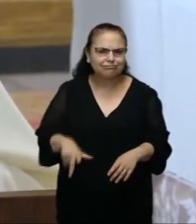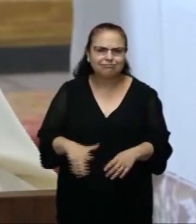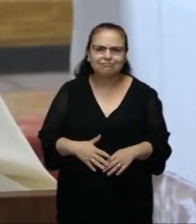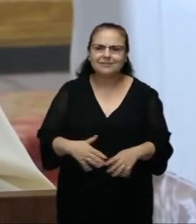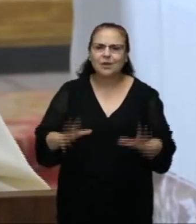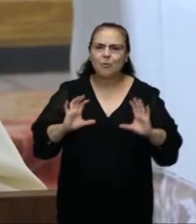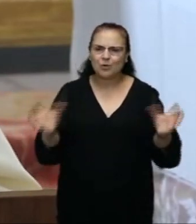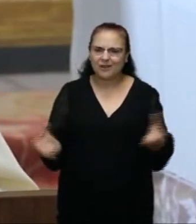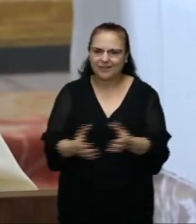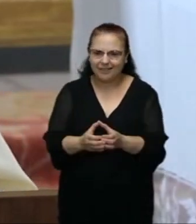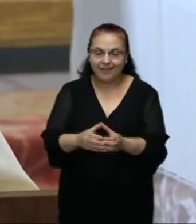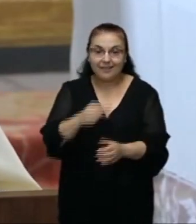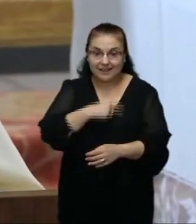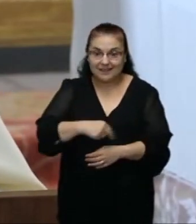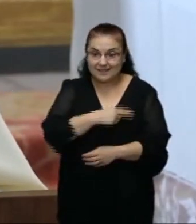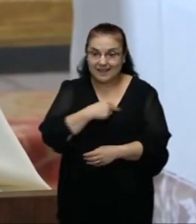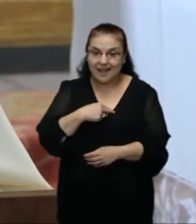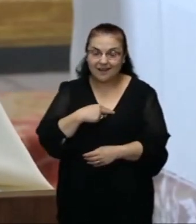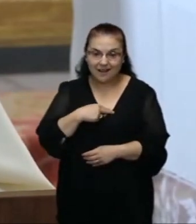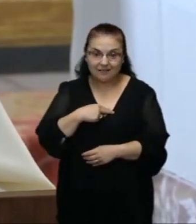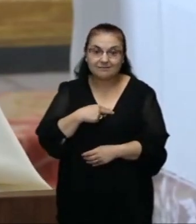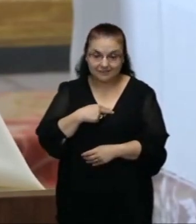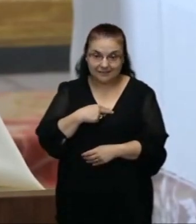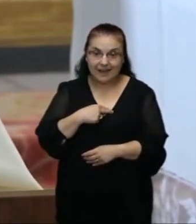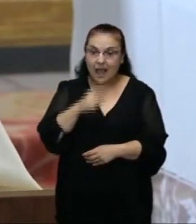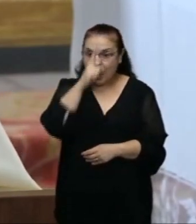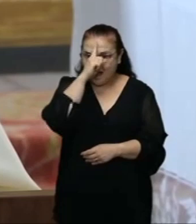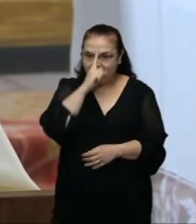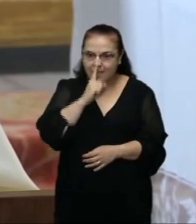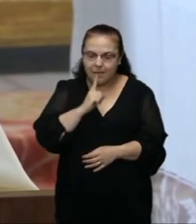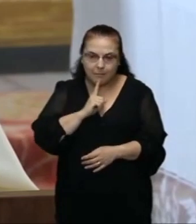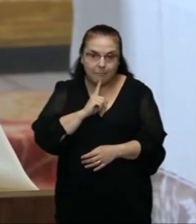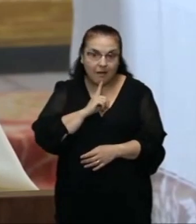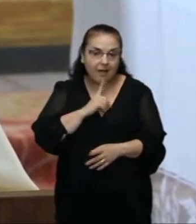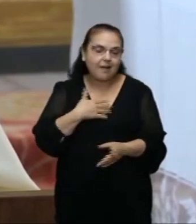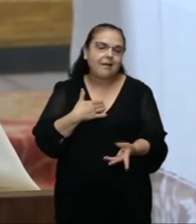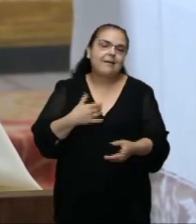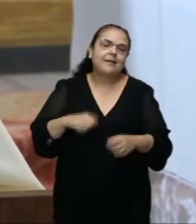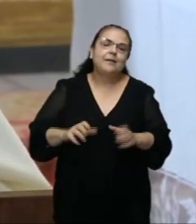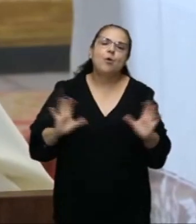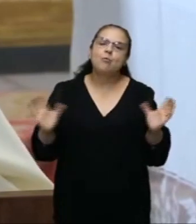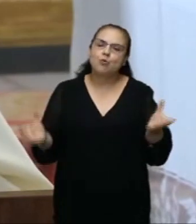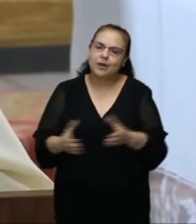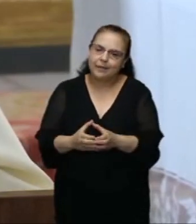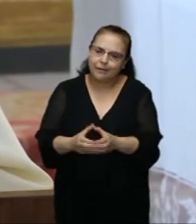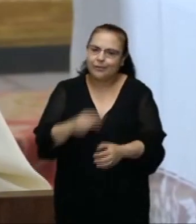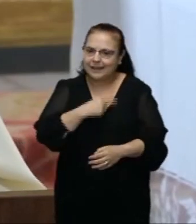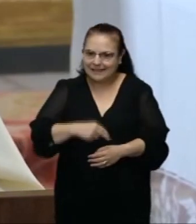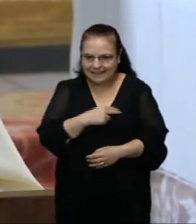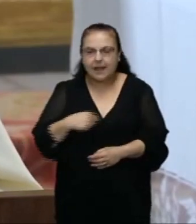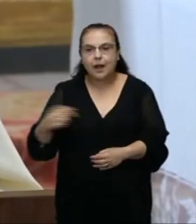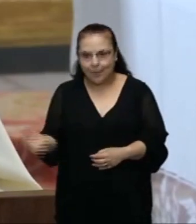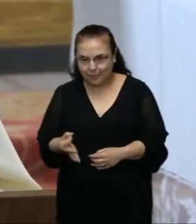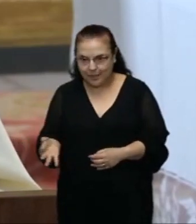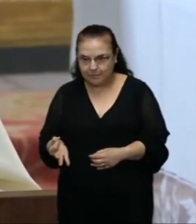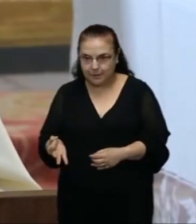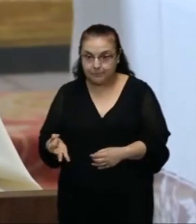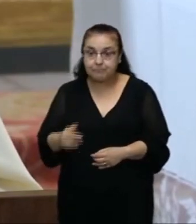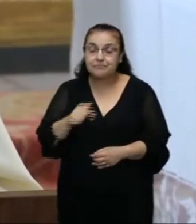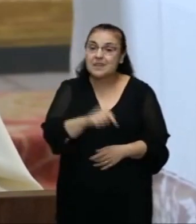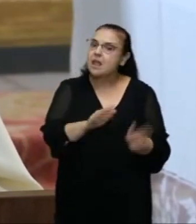imagen que la comunidad cristiana debe dar al exterior. Y en el Evangelio, ¿qué nos